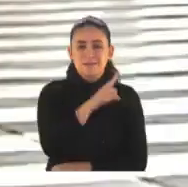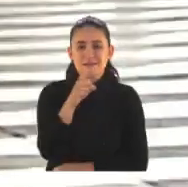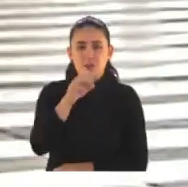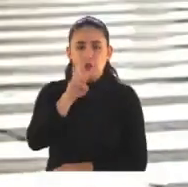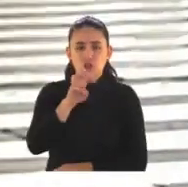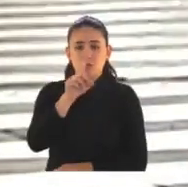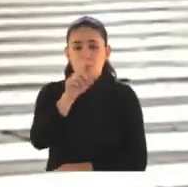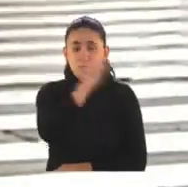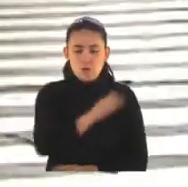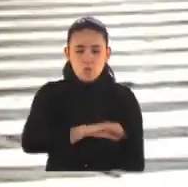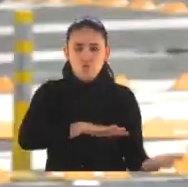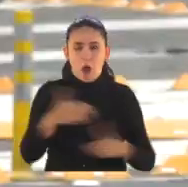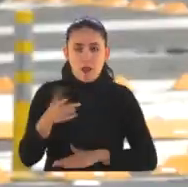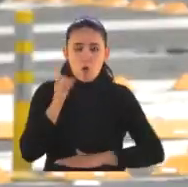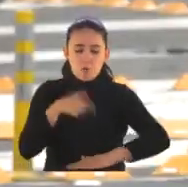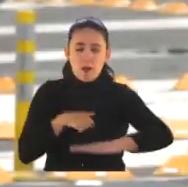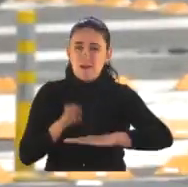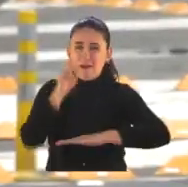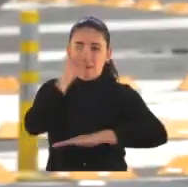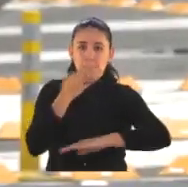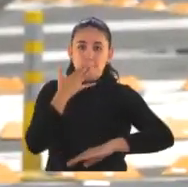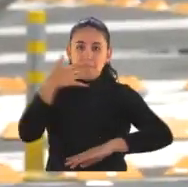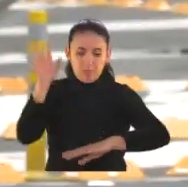peatones en Bogotá.